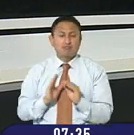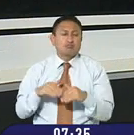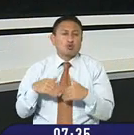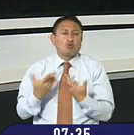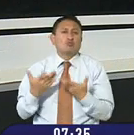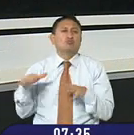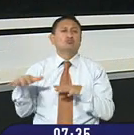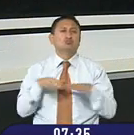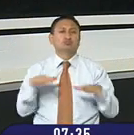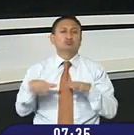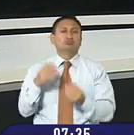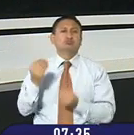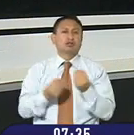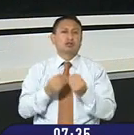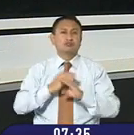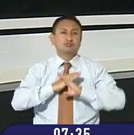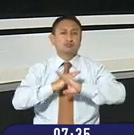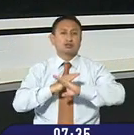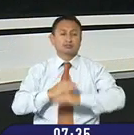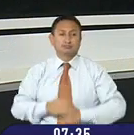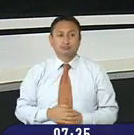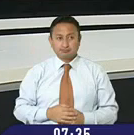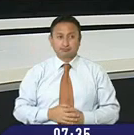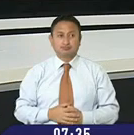para establecer acciones contra la delincuencia.